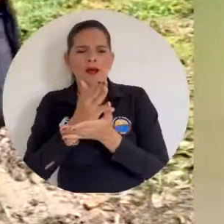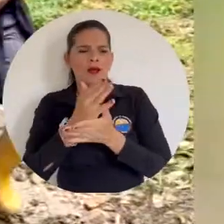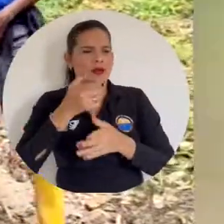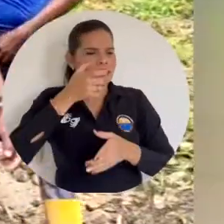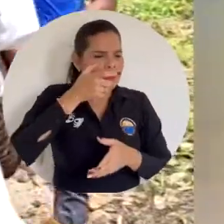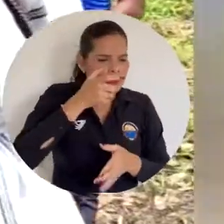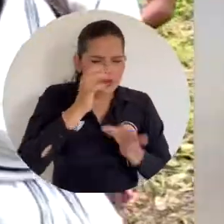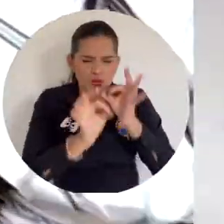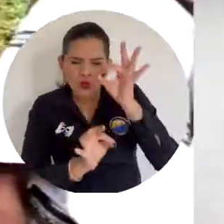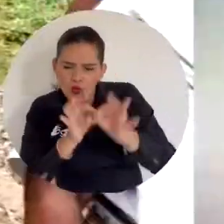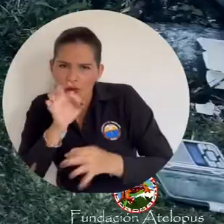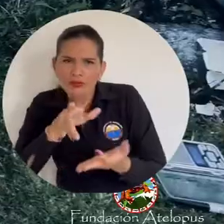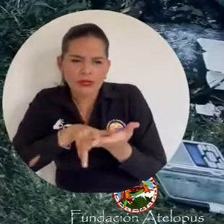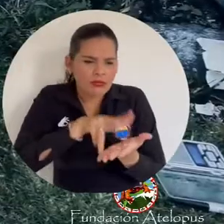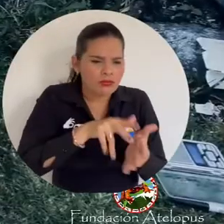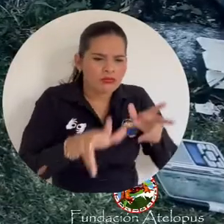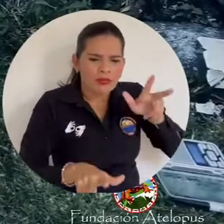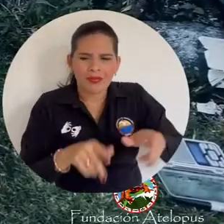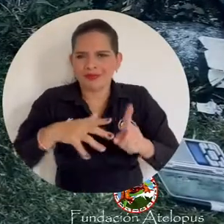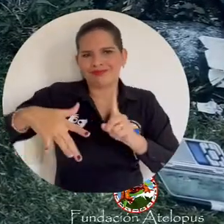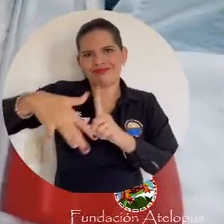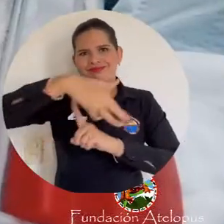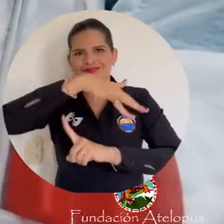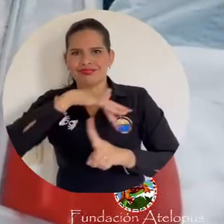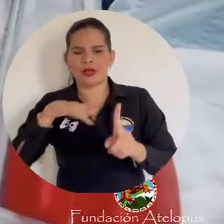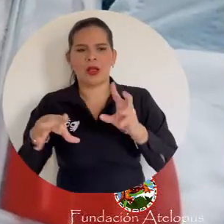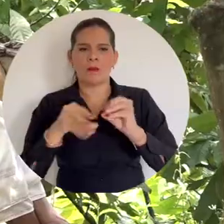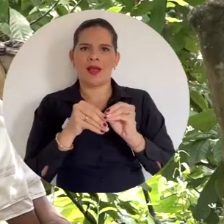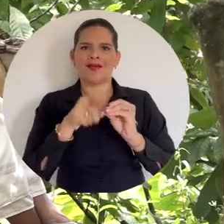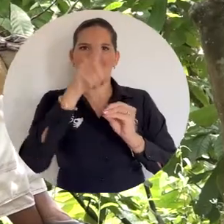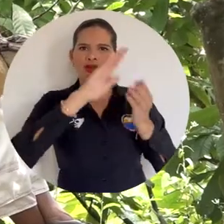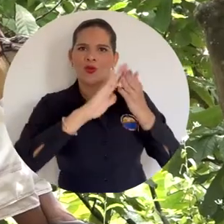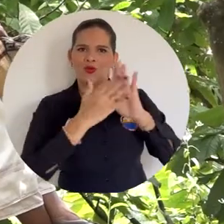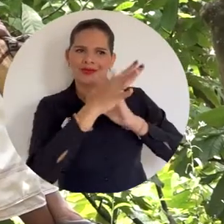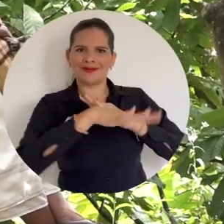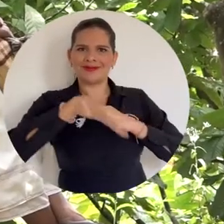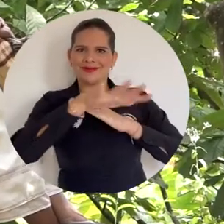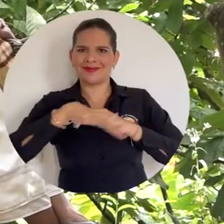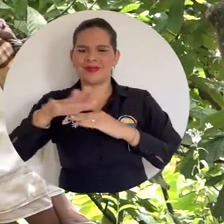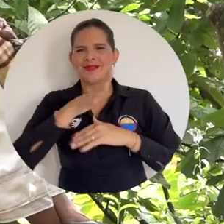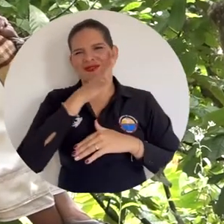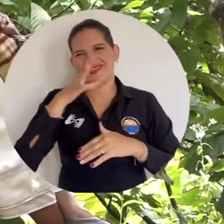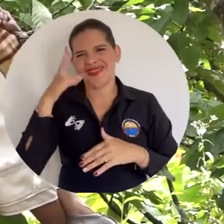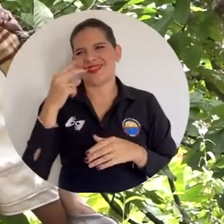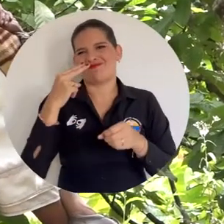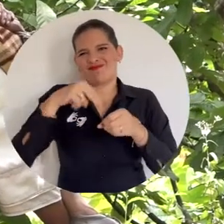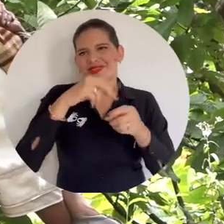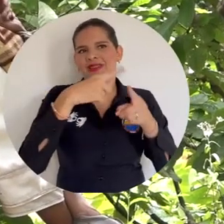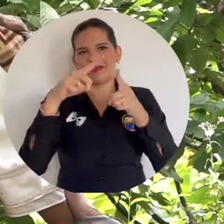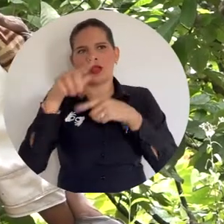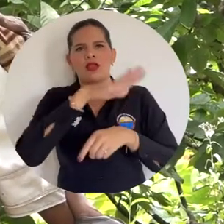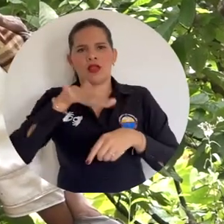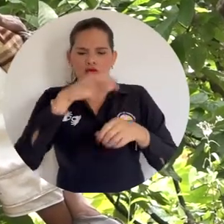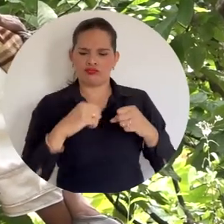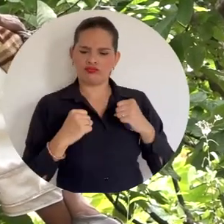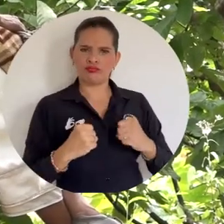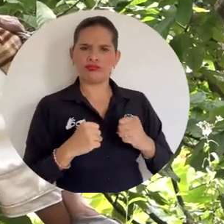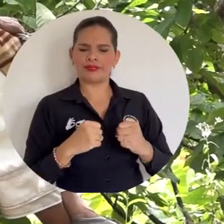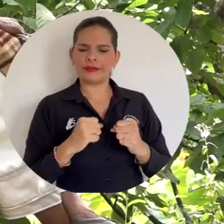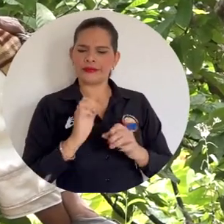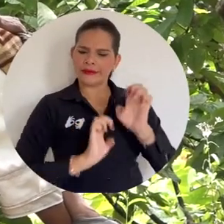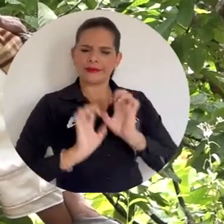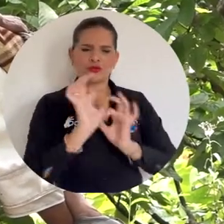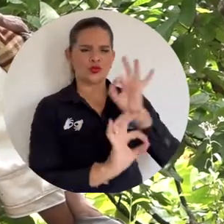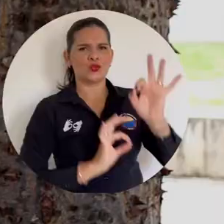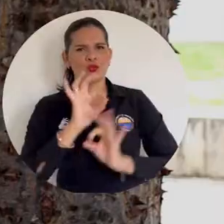seguir yendo a salidas de campo, seguir monitoreando la especie, seguir trabajando en lo que es el empoderamiento de las comunidades locales, tanto campesinas